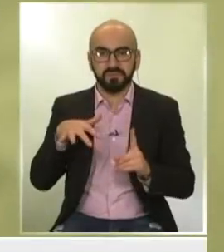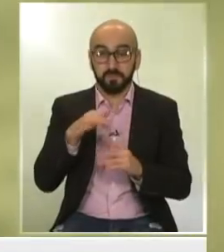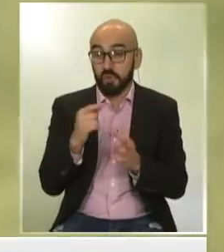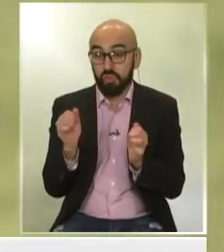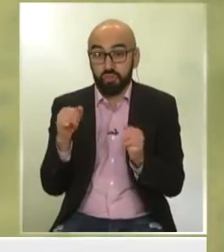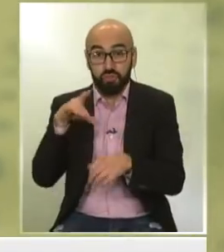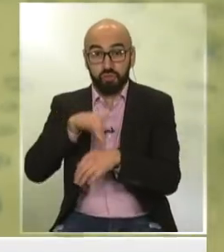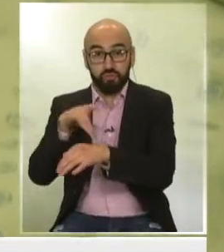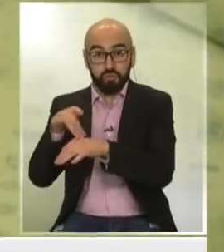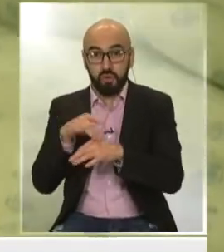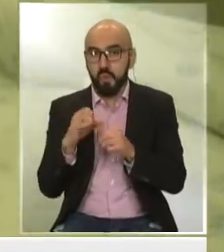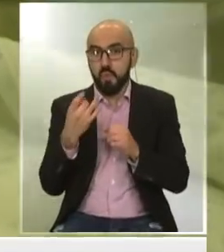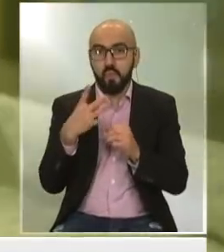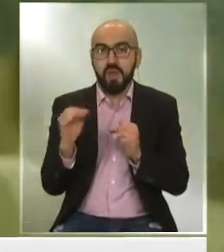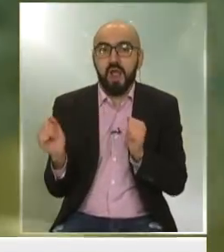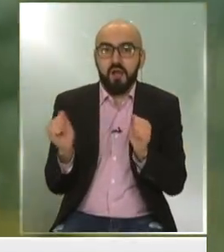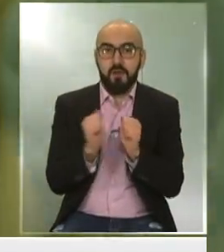tienen.